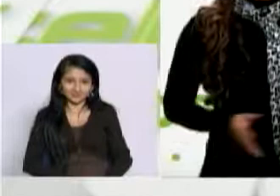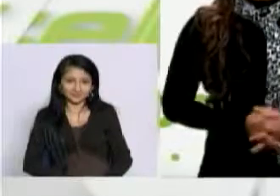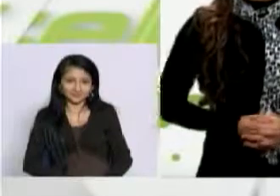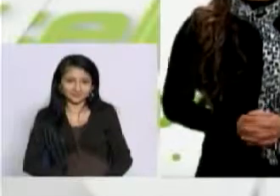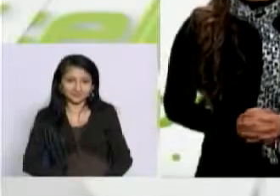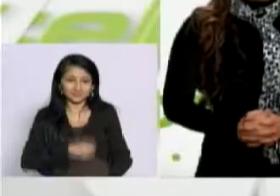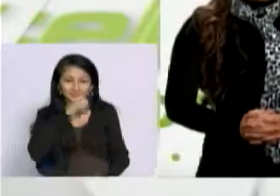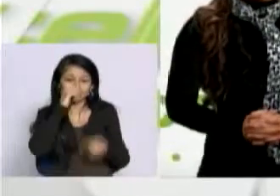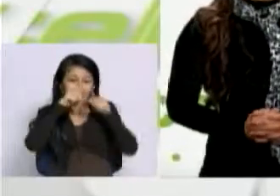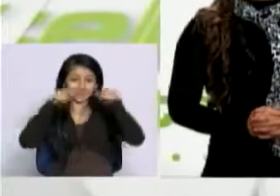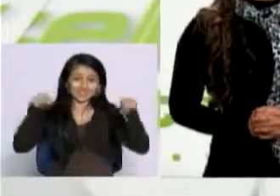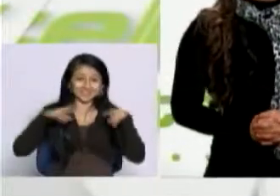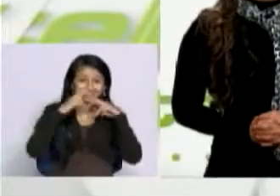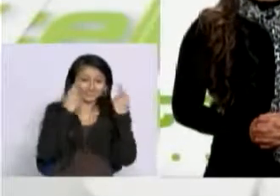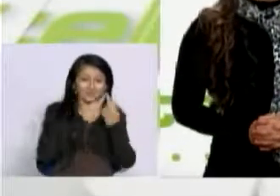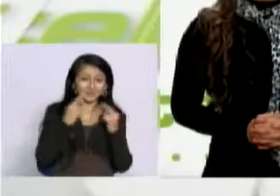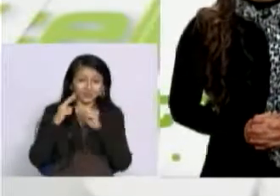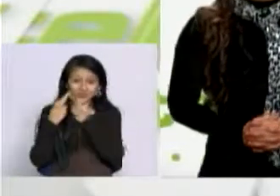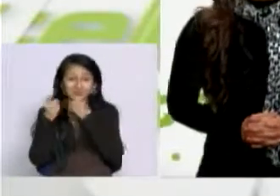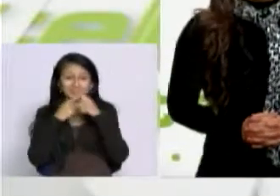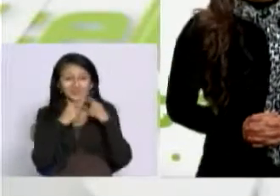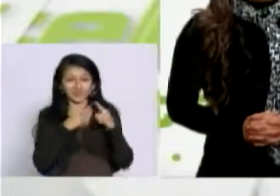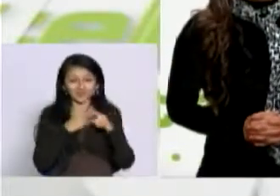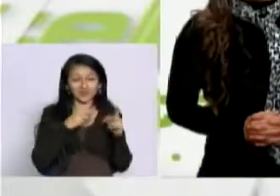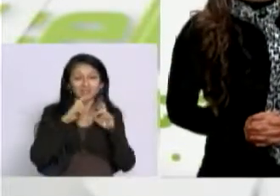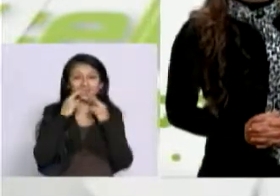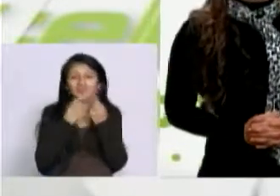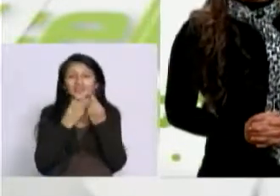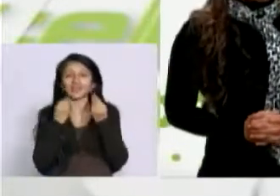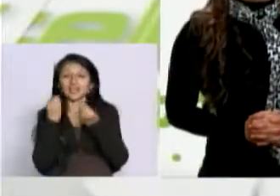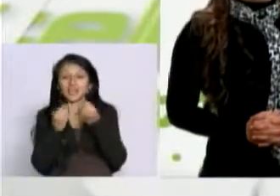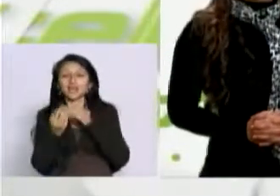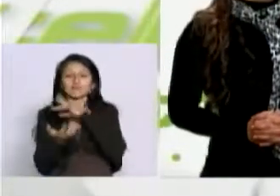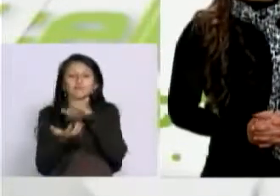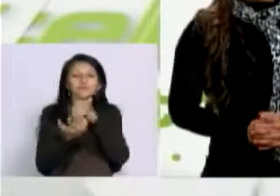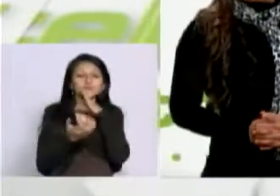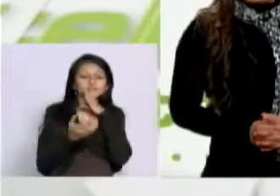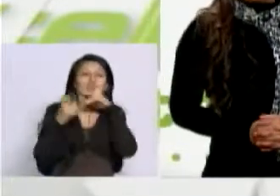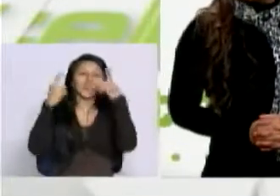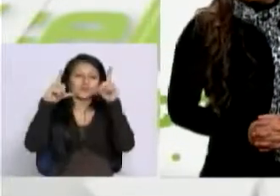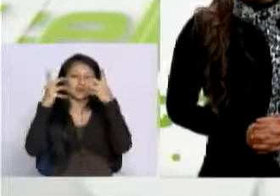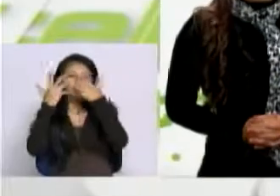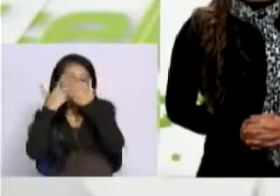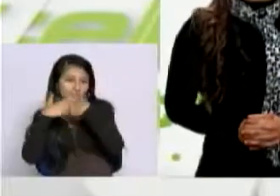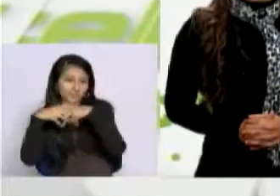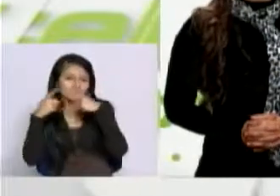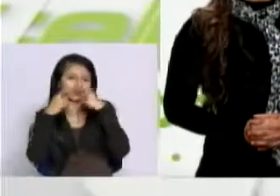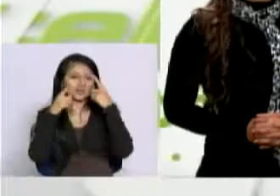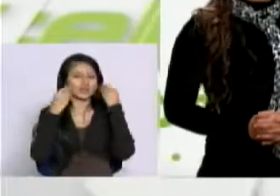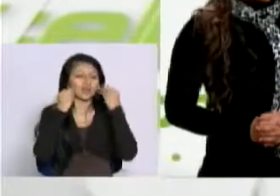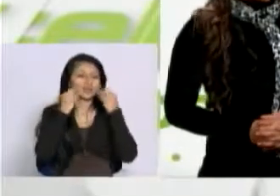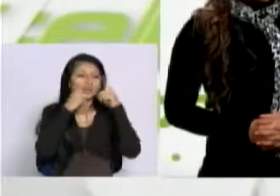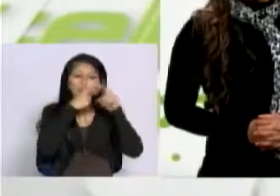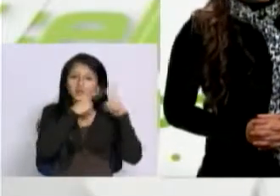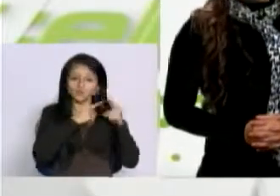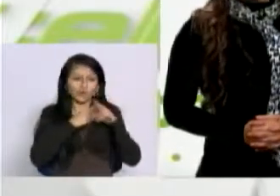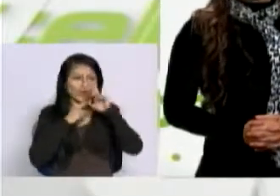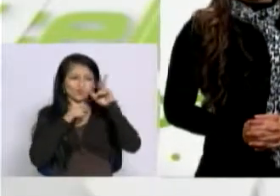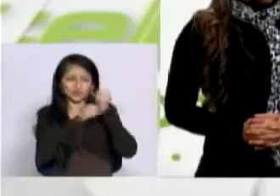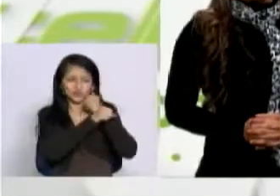Las mesas redondas realizadas en cada regional están integradas por los canales públicos y privados, productores